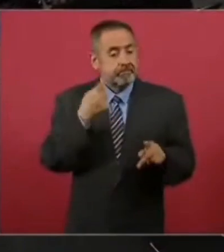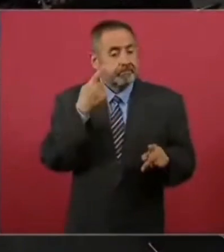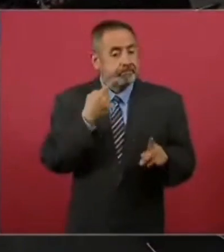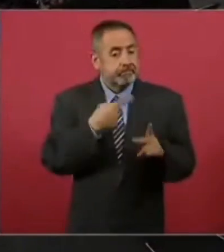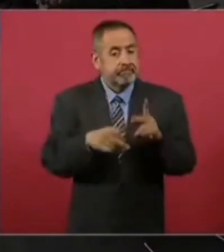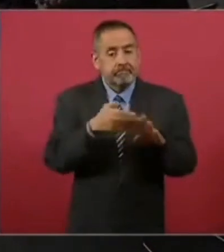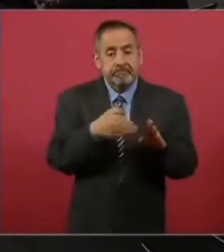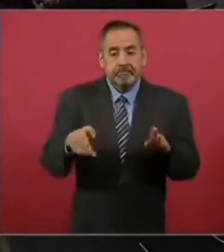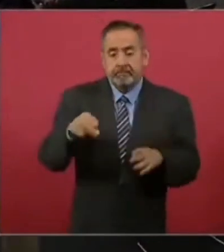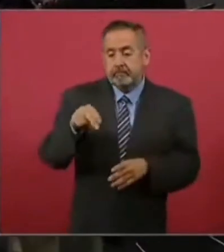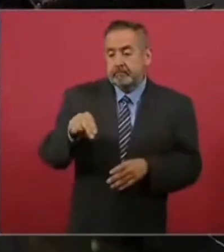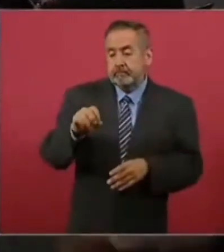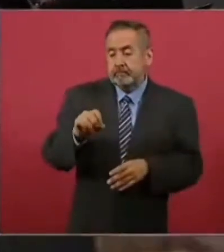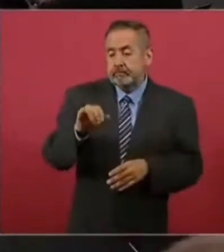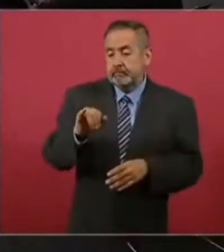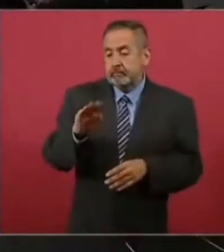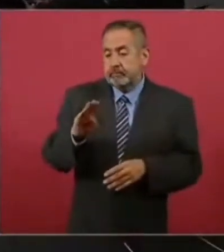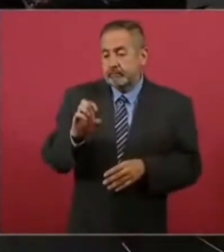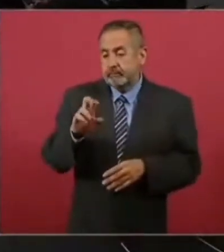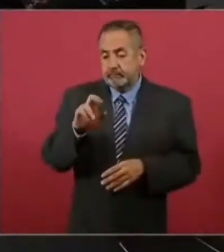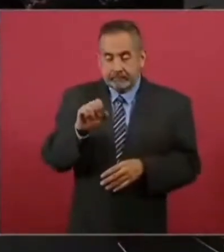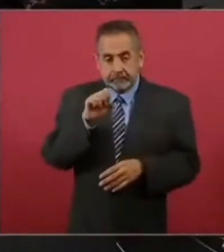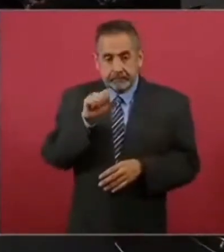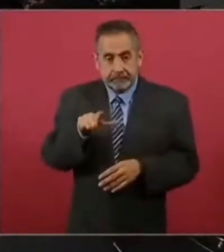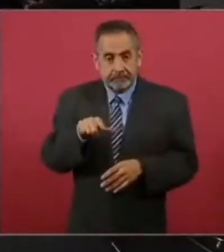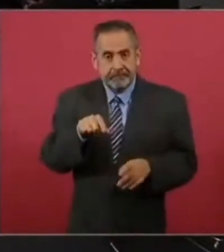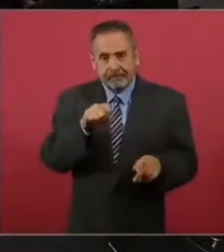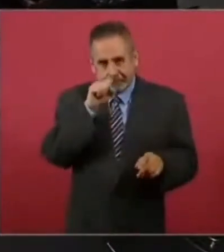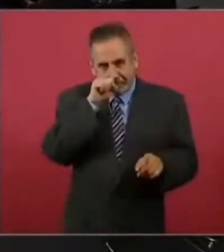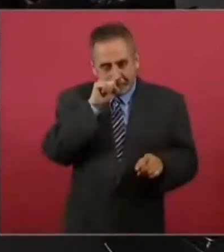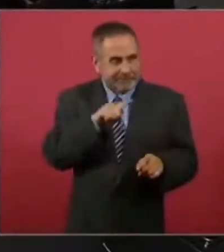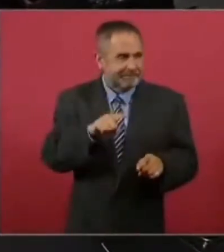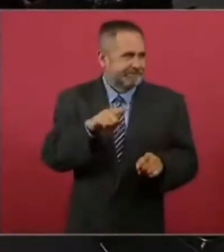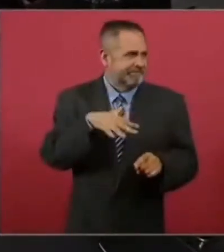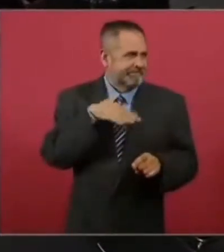periodo neoliberal. Porque